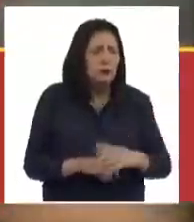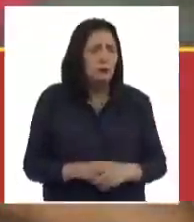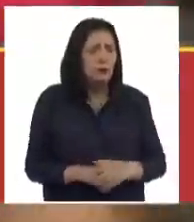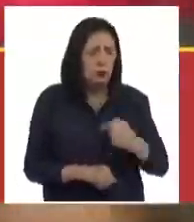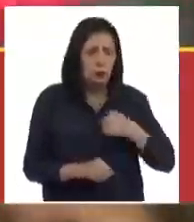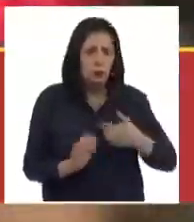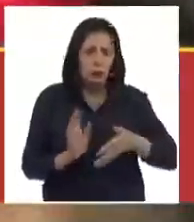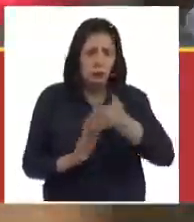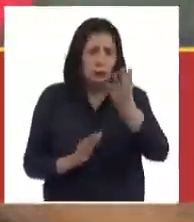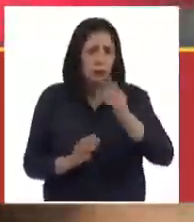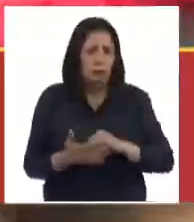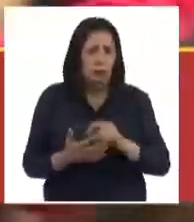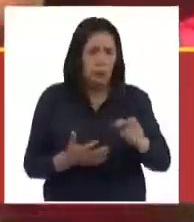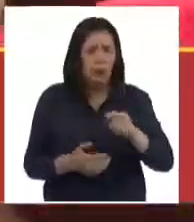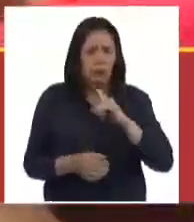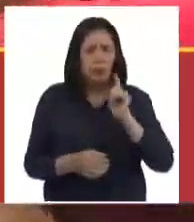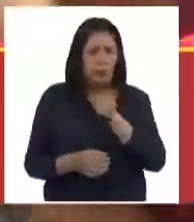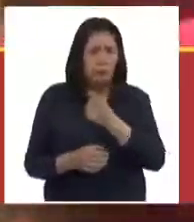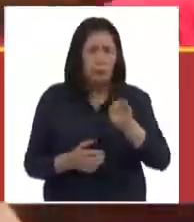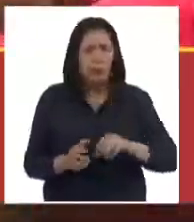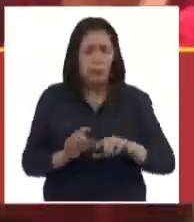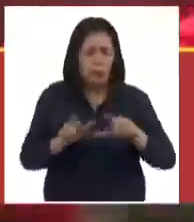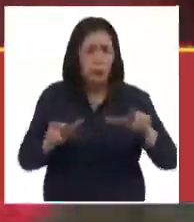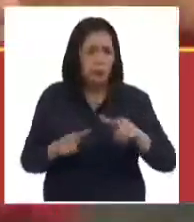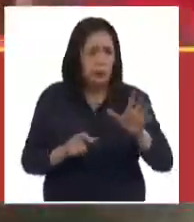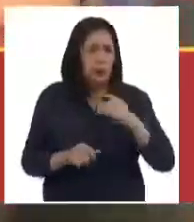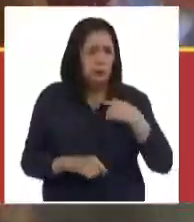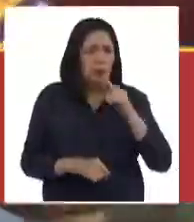Voy a ir al set, ahí voy a denunciar.